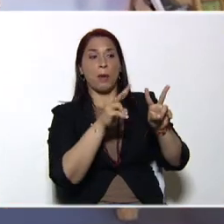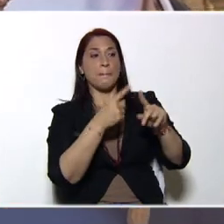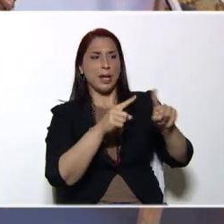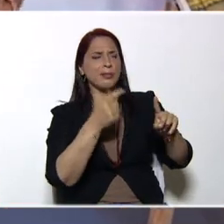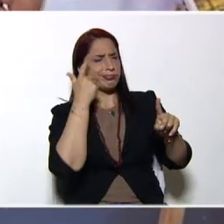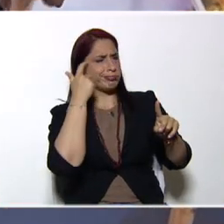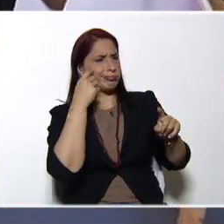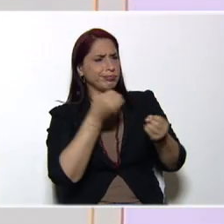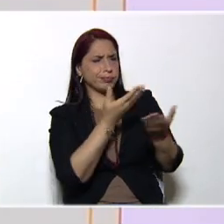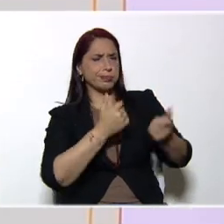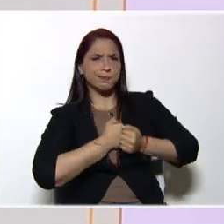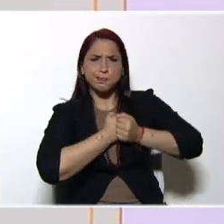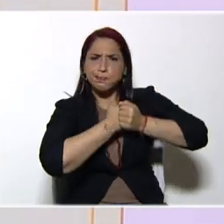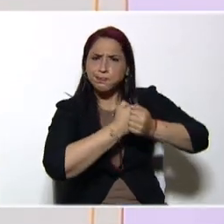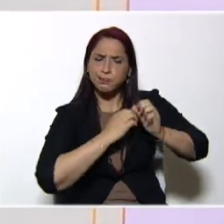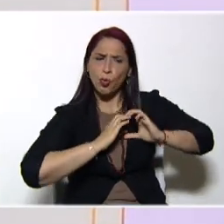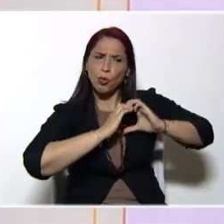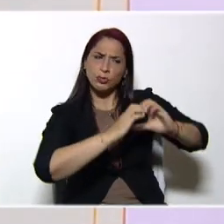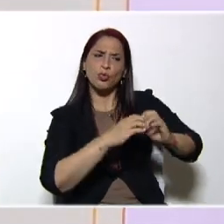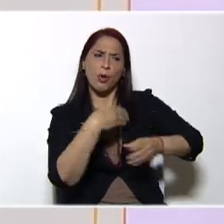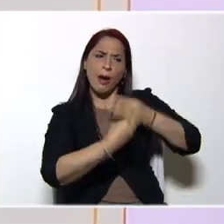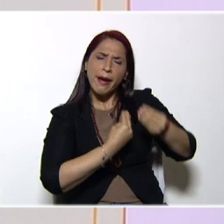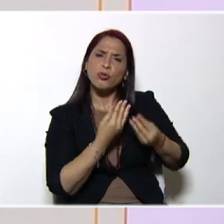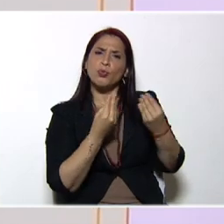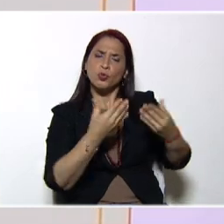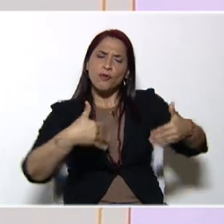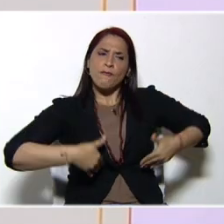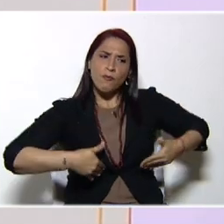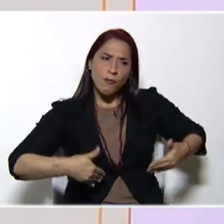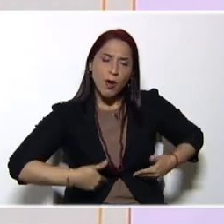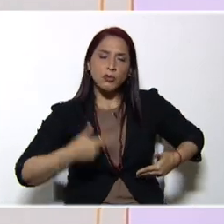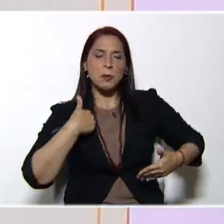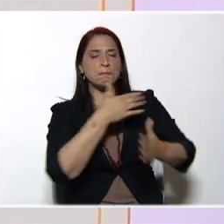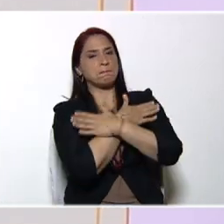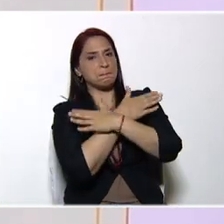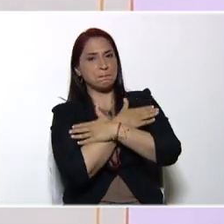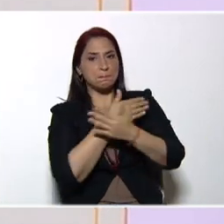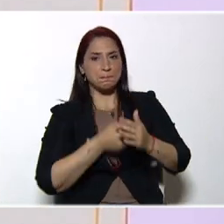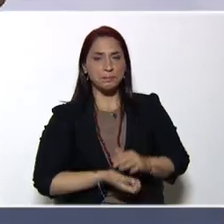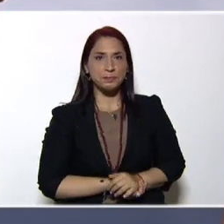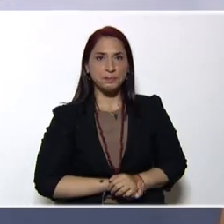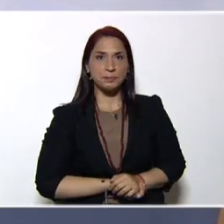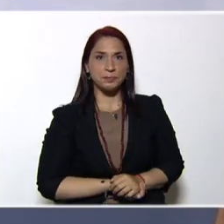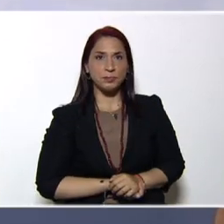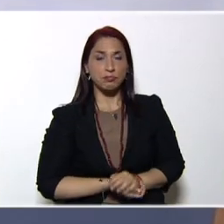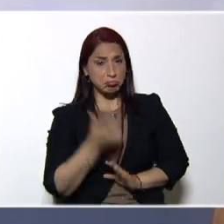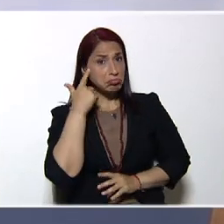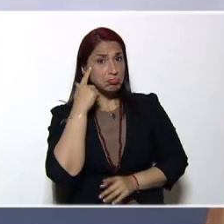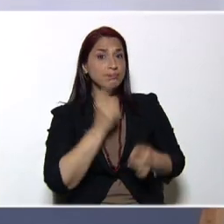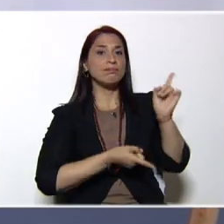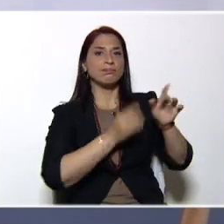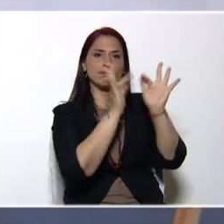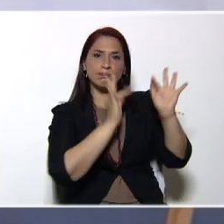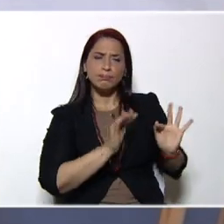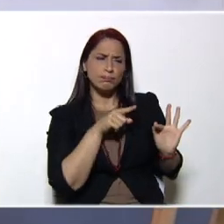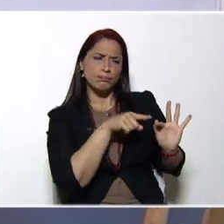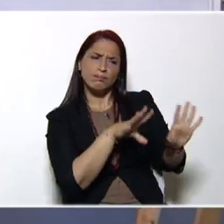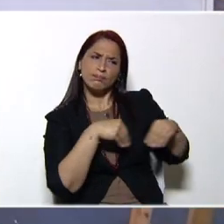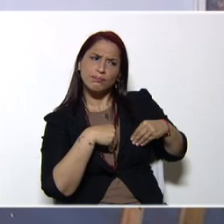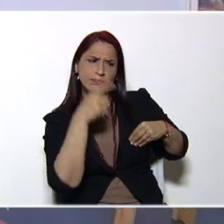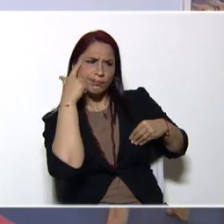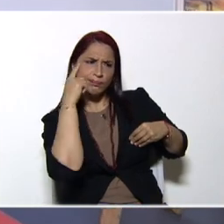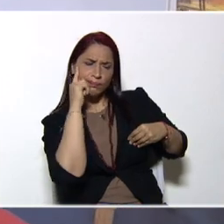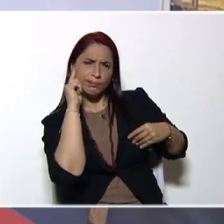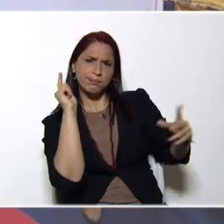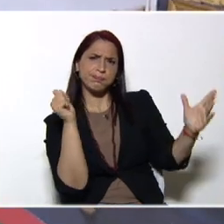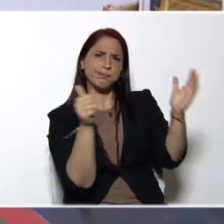ustedes tienen un buen corazón y lo han hecho todo con mucho esfuerzo y de verdad los felicito por ello, Sé que de alguna manera esto no se toma mucho en cuenta